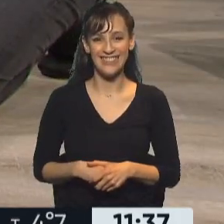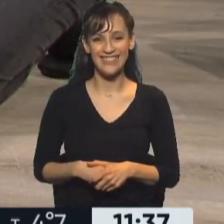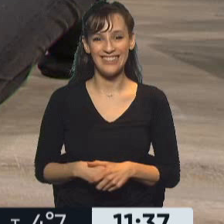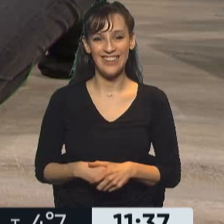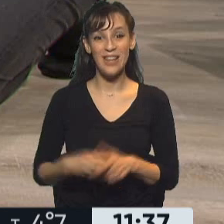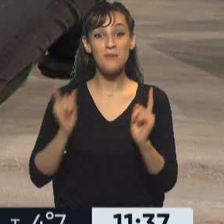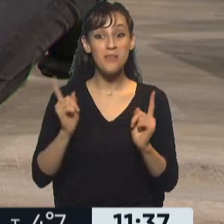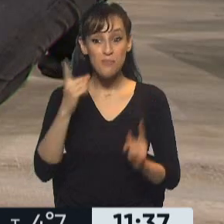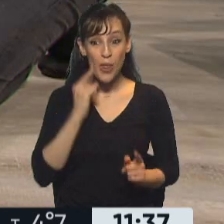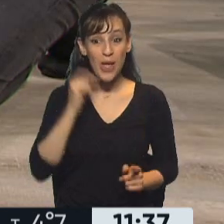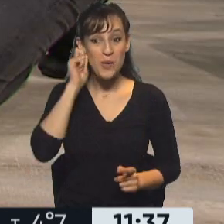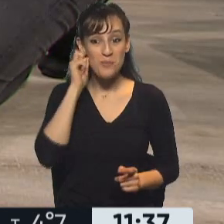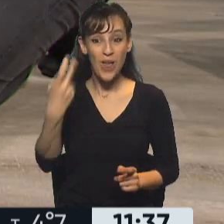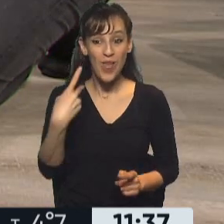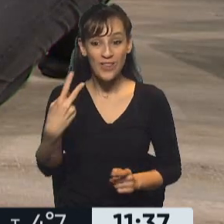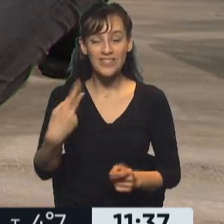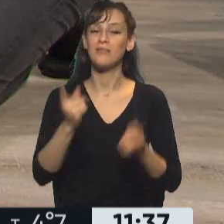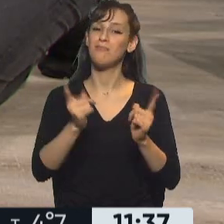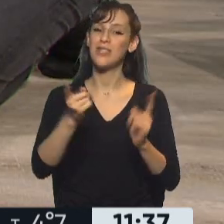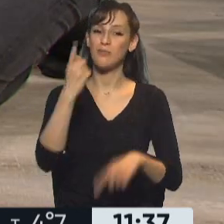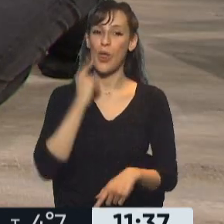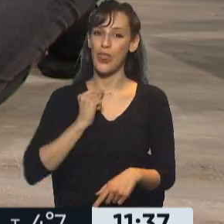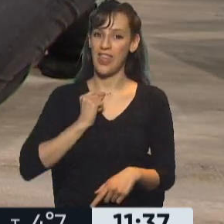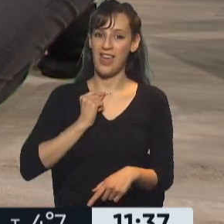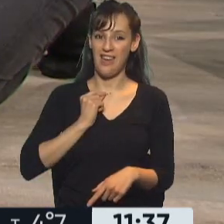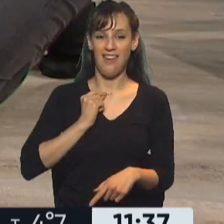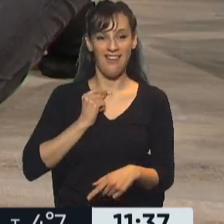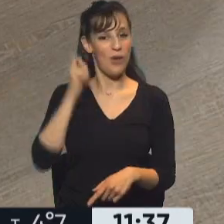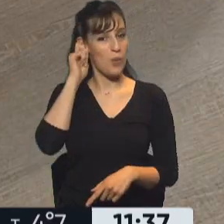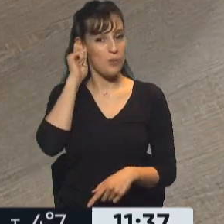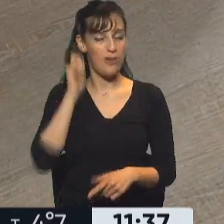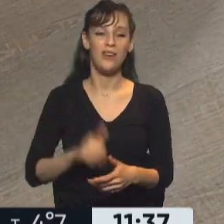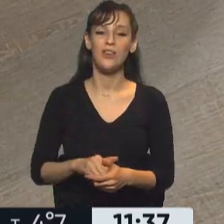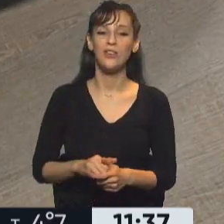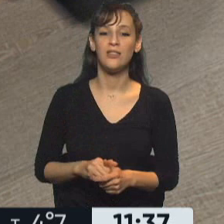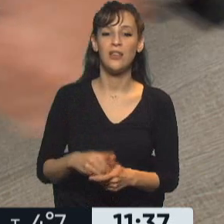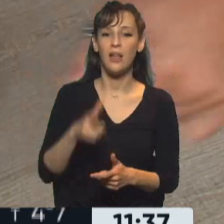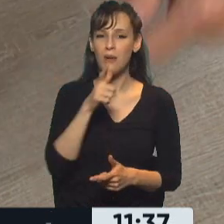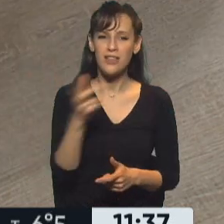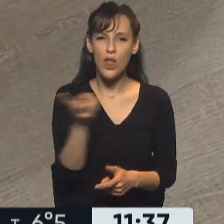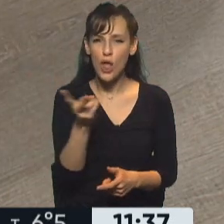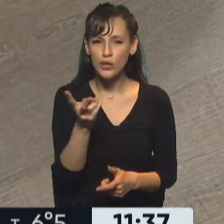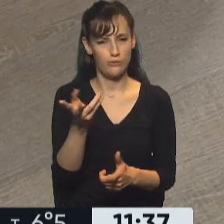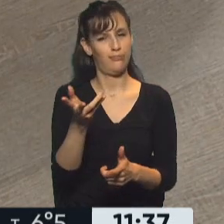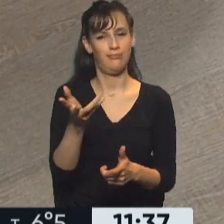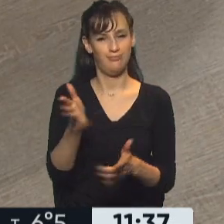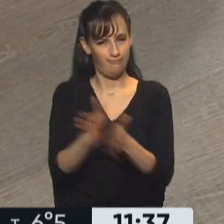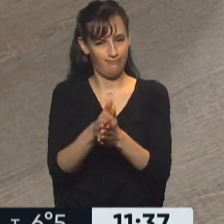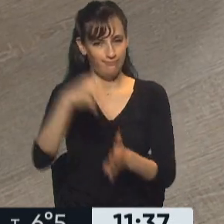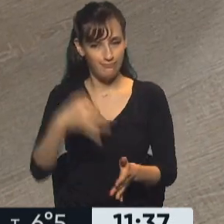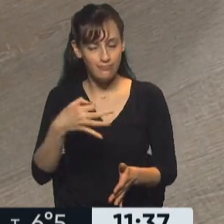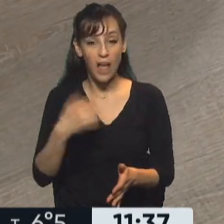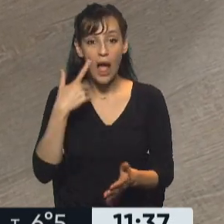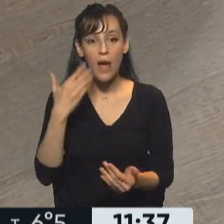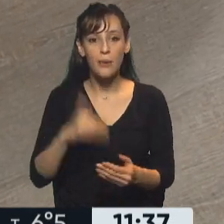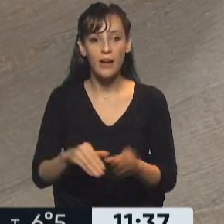años sí el mismo día. Sí. Apa. Nacimos el mismo día de diferente año. Almas gemelas. Hay una energía como que son almas gemelas. No quiero, por favor, vamos a ver, fíjate, voy a dar vuelta a